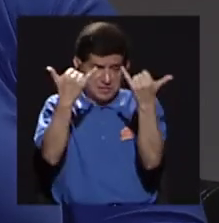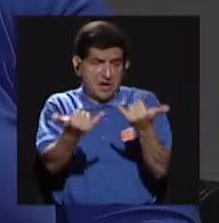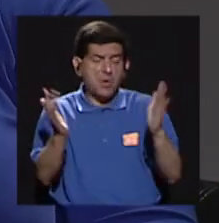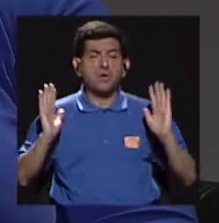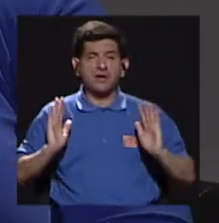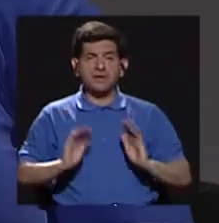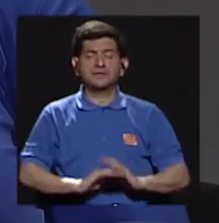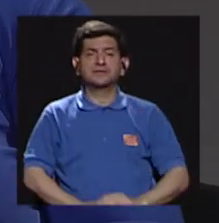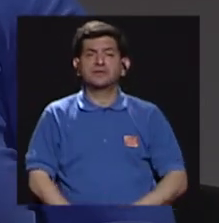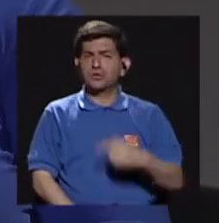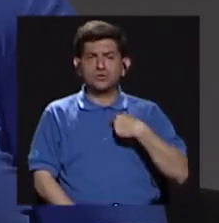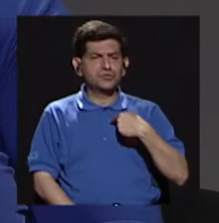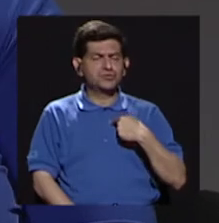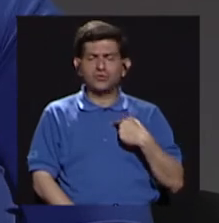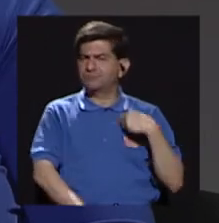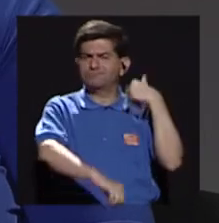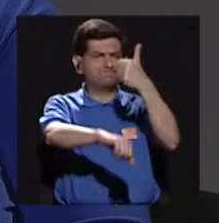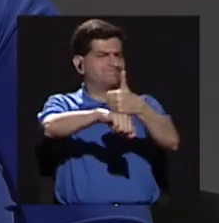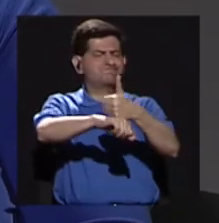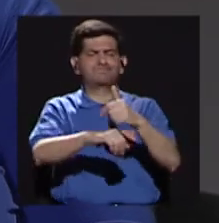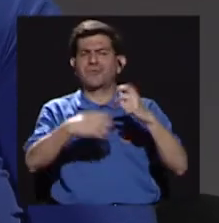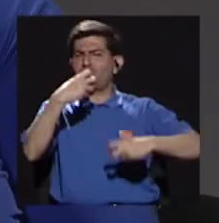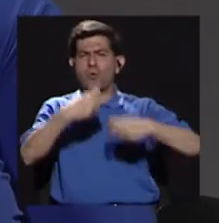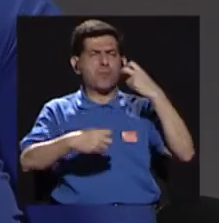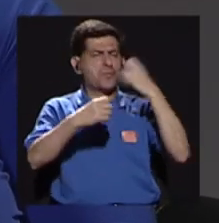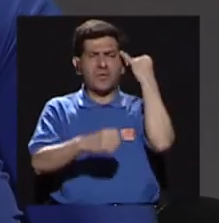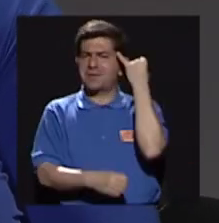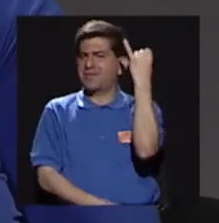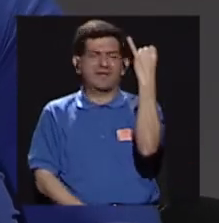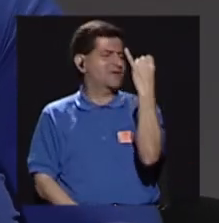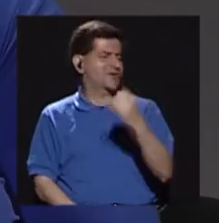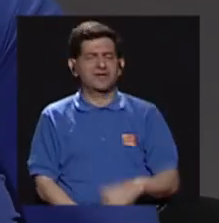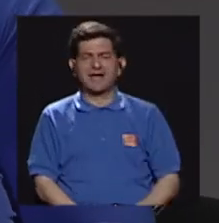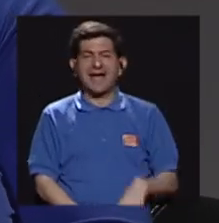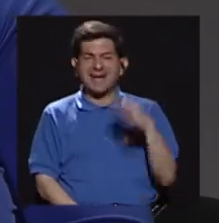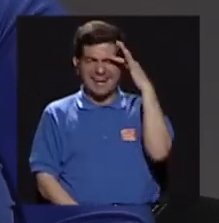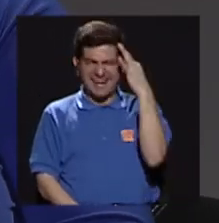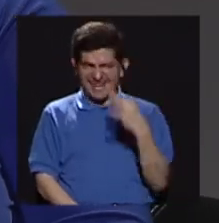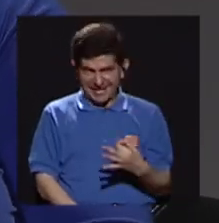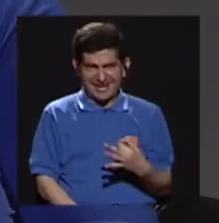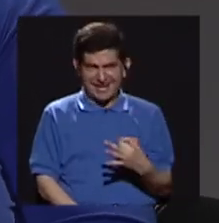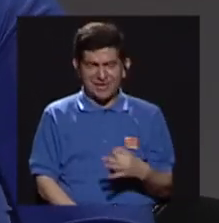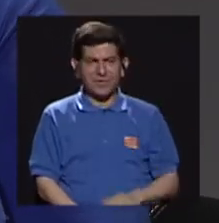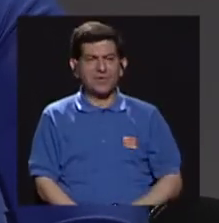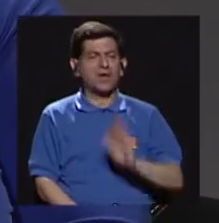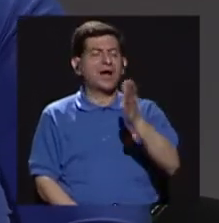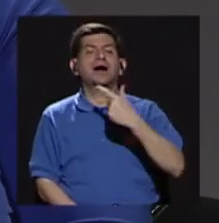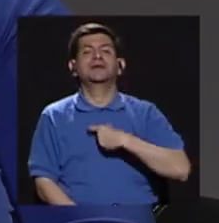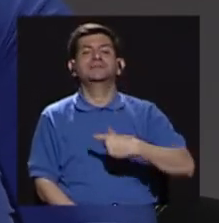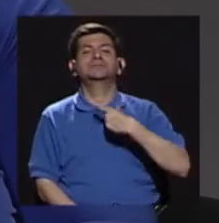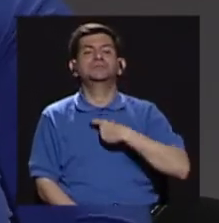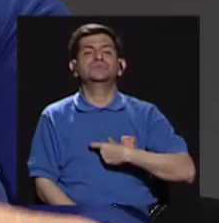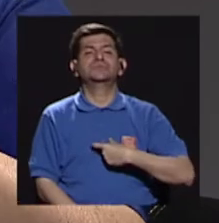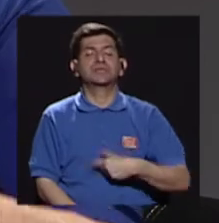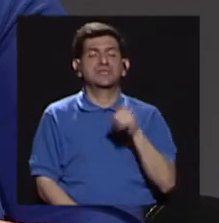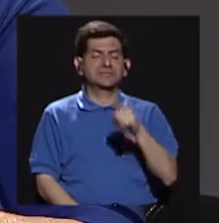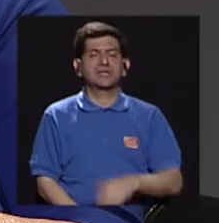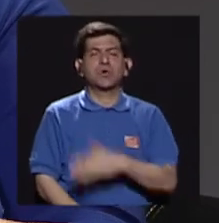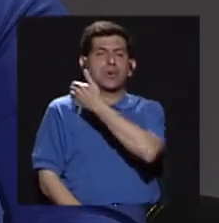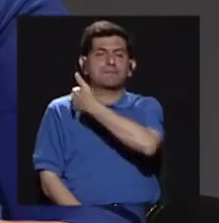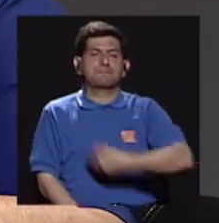este yo no se lo atribuyó a un problema ideológico se lo atribuyó a sus deseos de ser